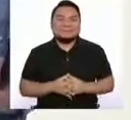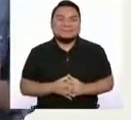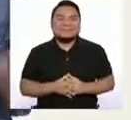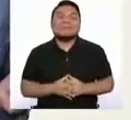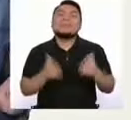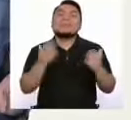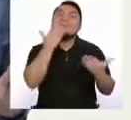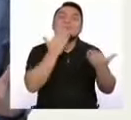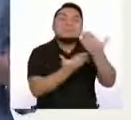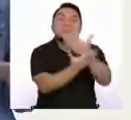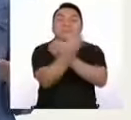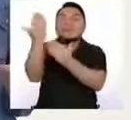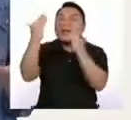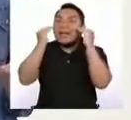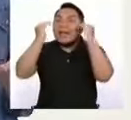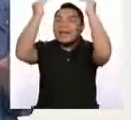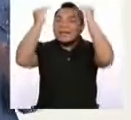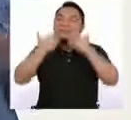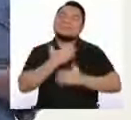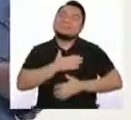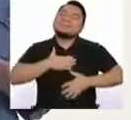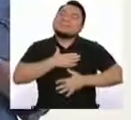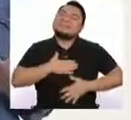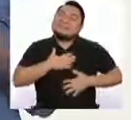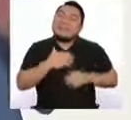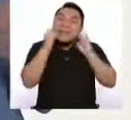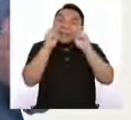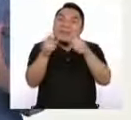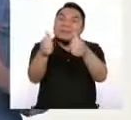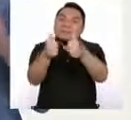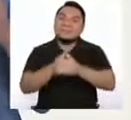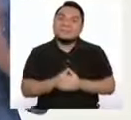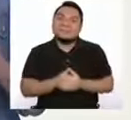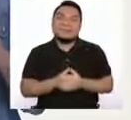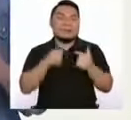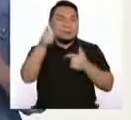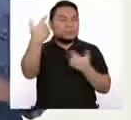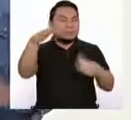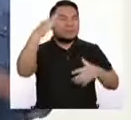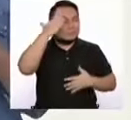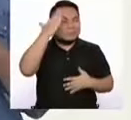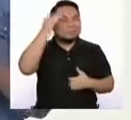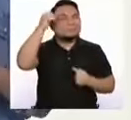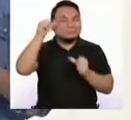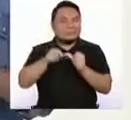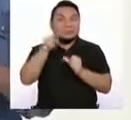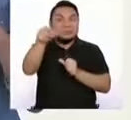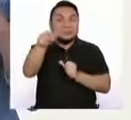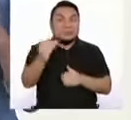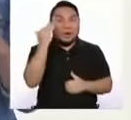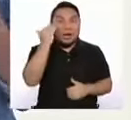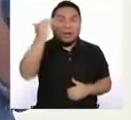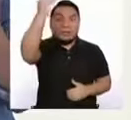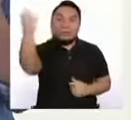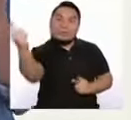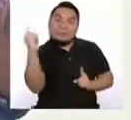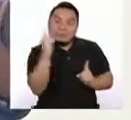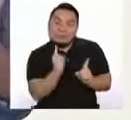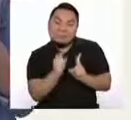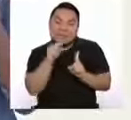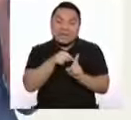¡Buenos días adultos! ¡Qué alegría verlos también! Bien, ustedes ya saben de memoria que su presencia mientras sus